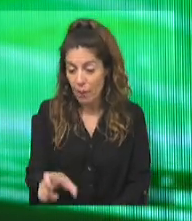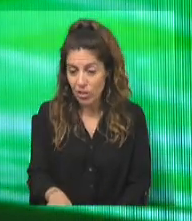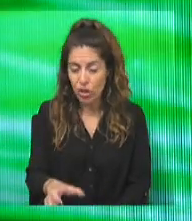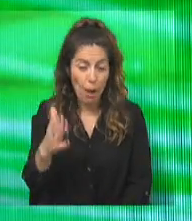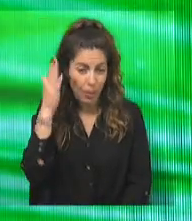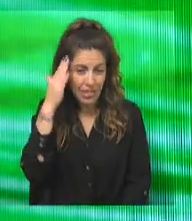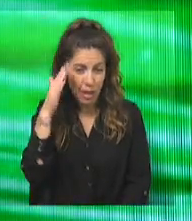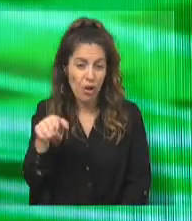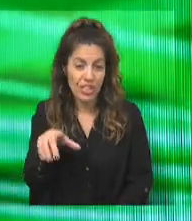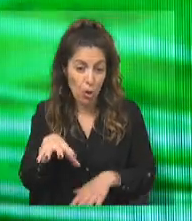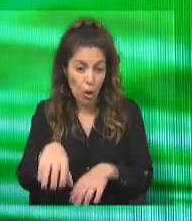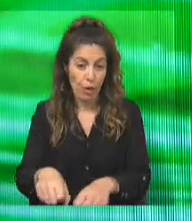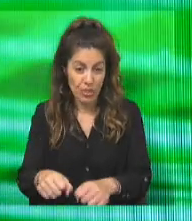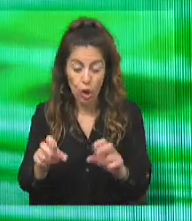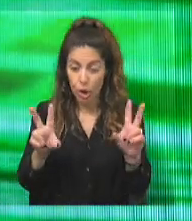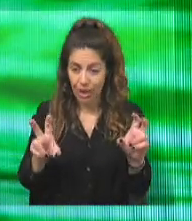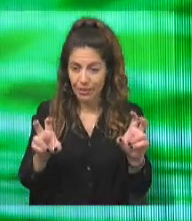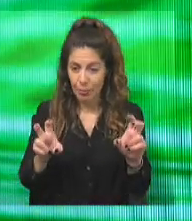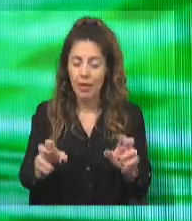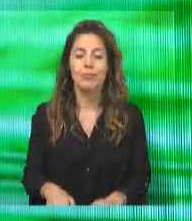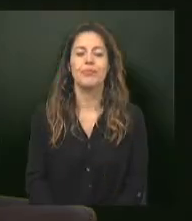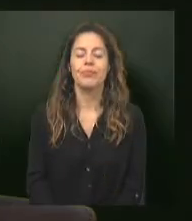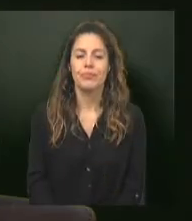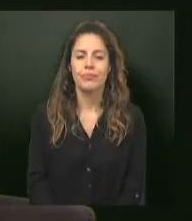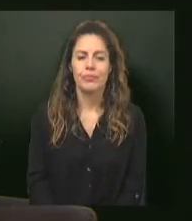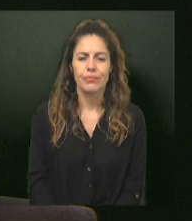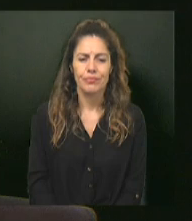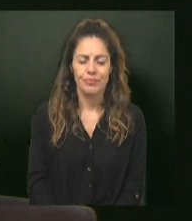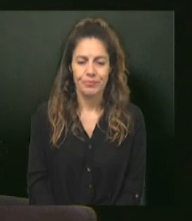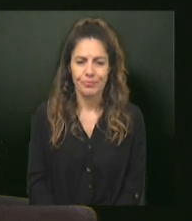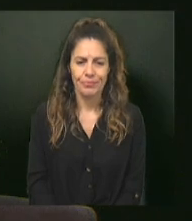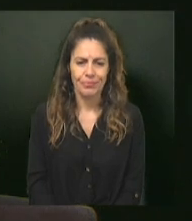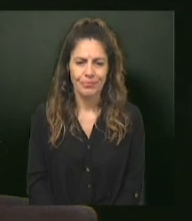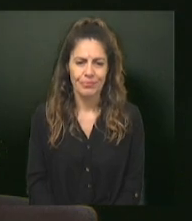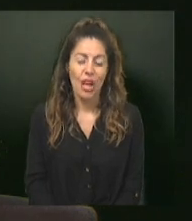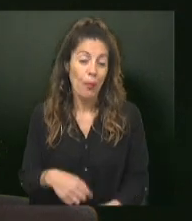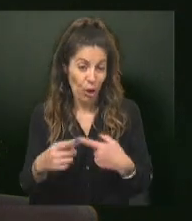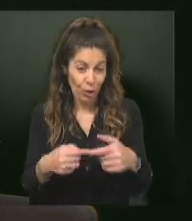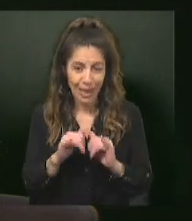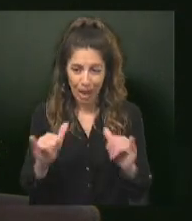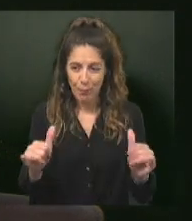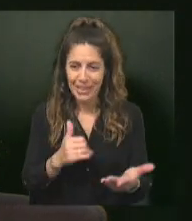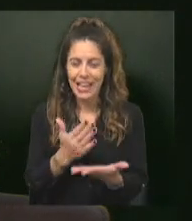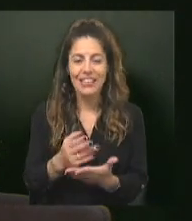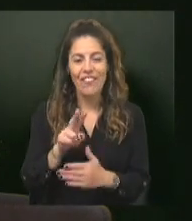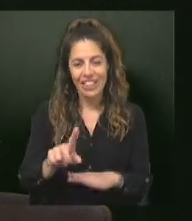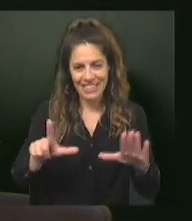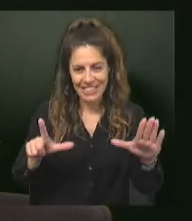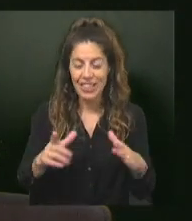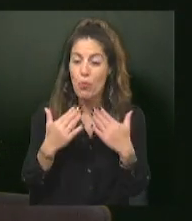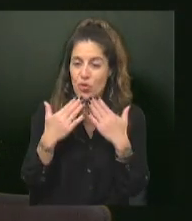sabemos que tiene un compromiso con el tema notero Bueno seguirán en campaña hasta el 27